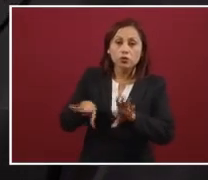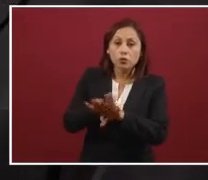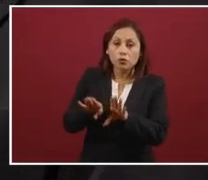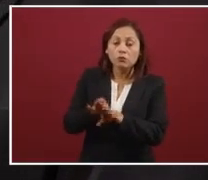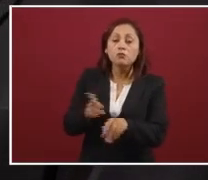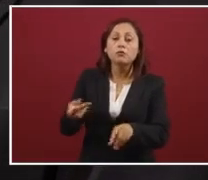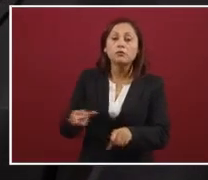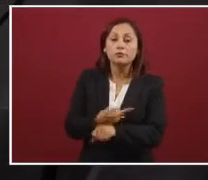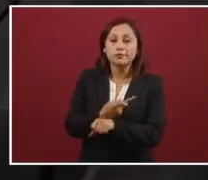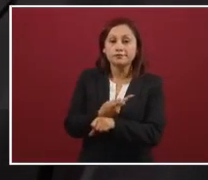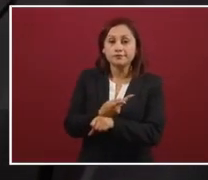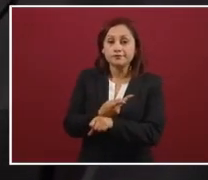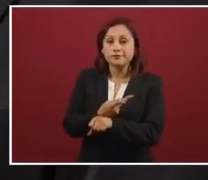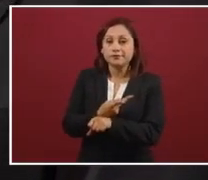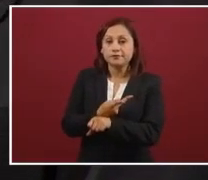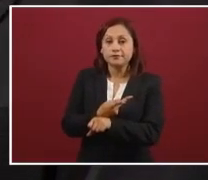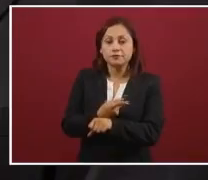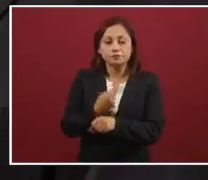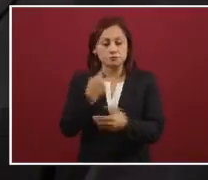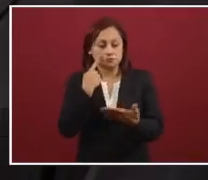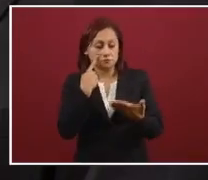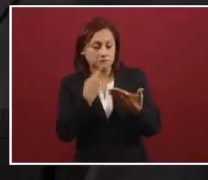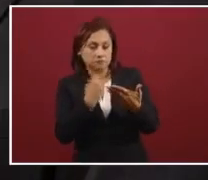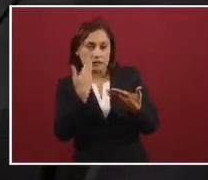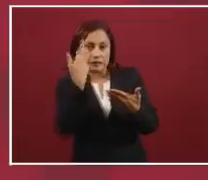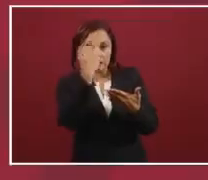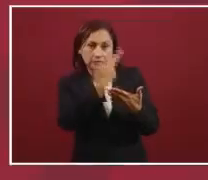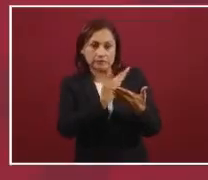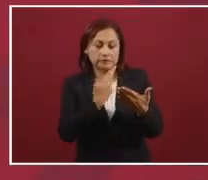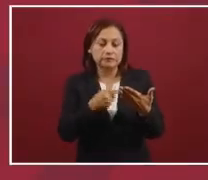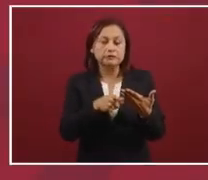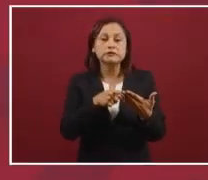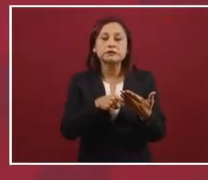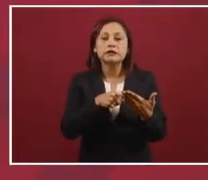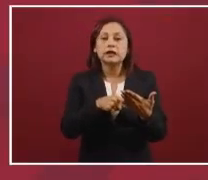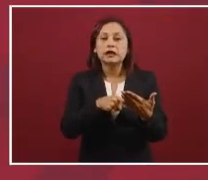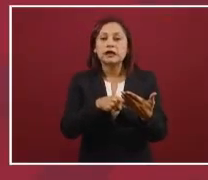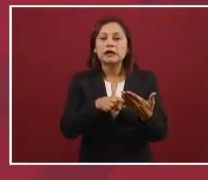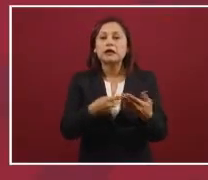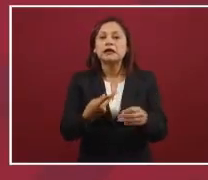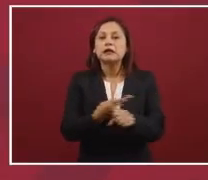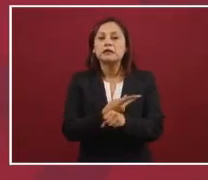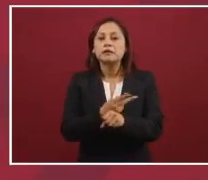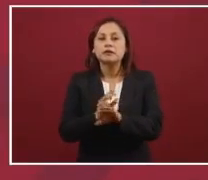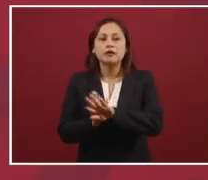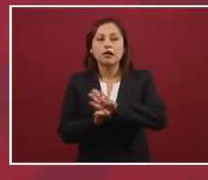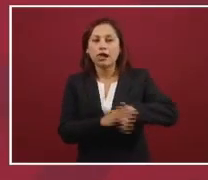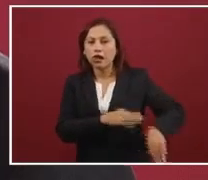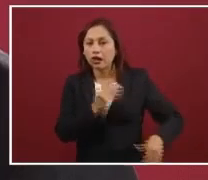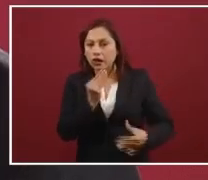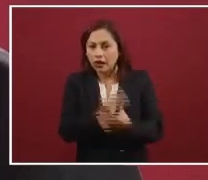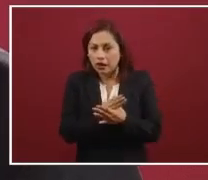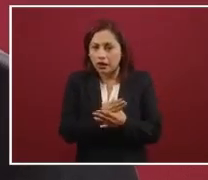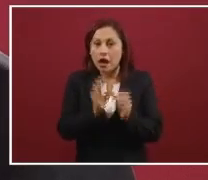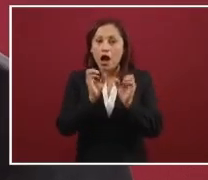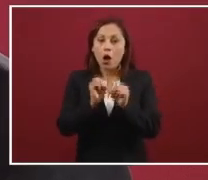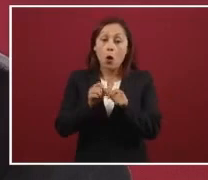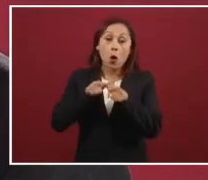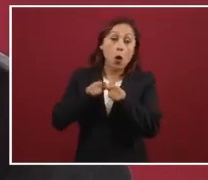si se avanzó, si se dio carpetazo, si